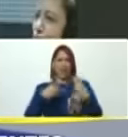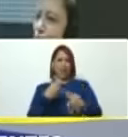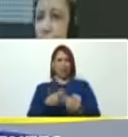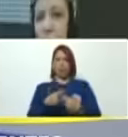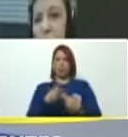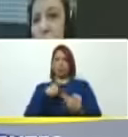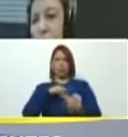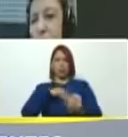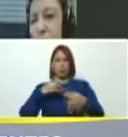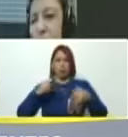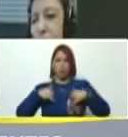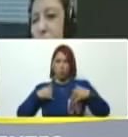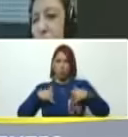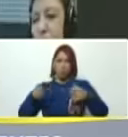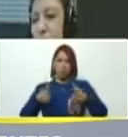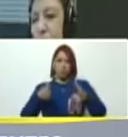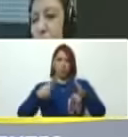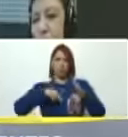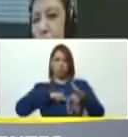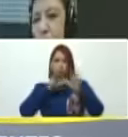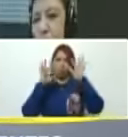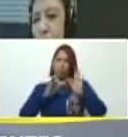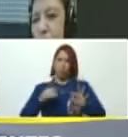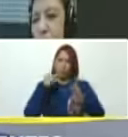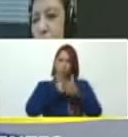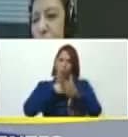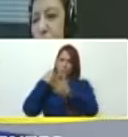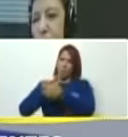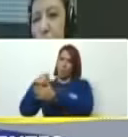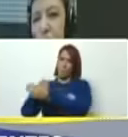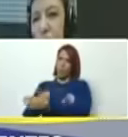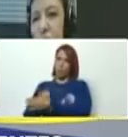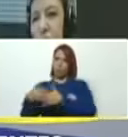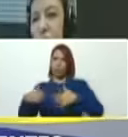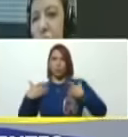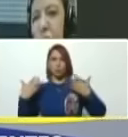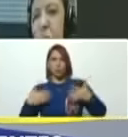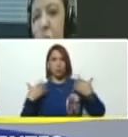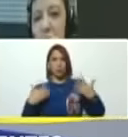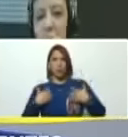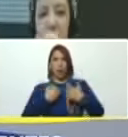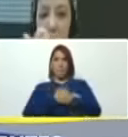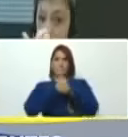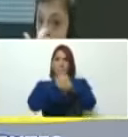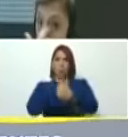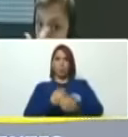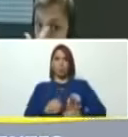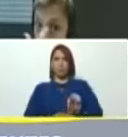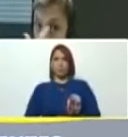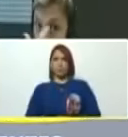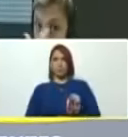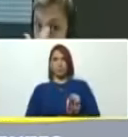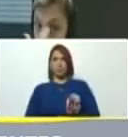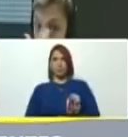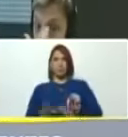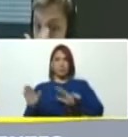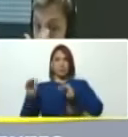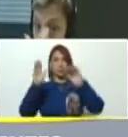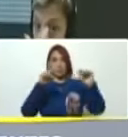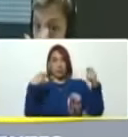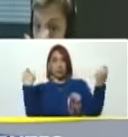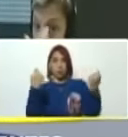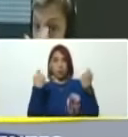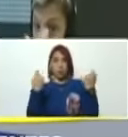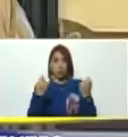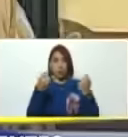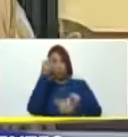nuestro propio camino, porque lo forjamos con lucha, con alegría, con amor. Y para despedir esta jornada del Consejo